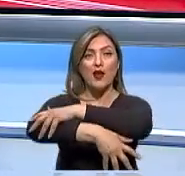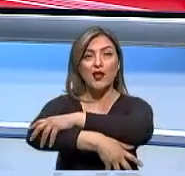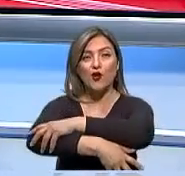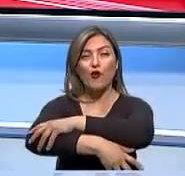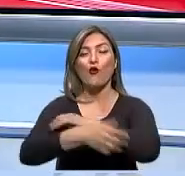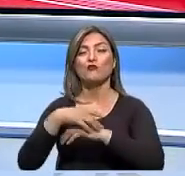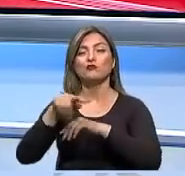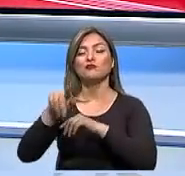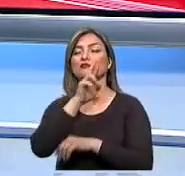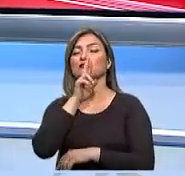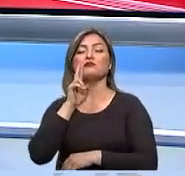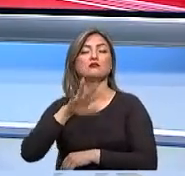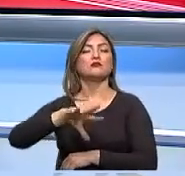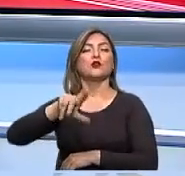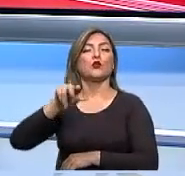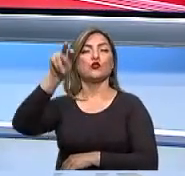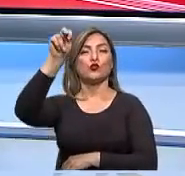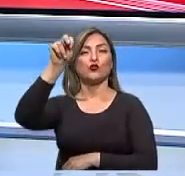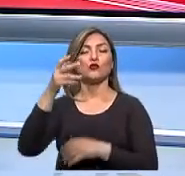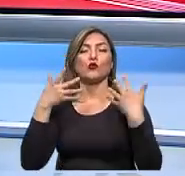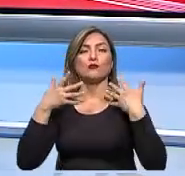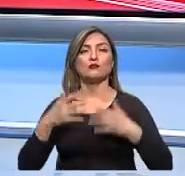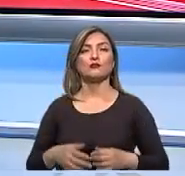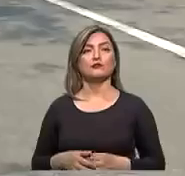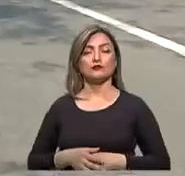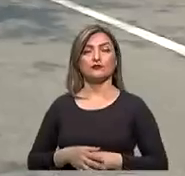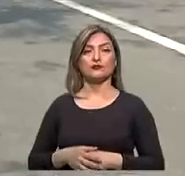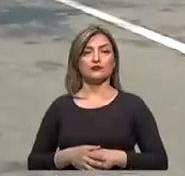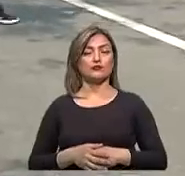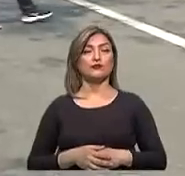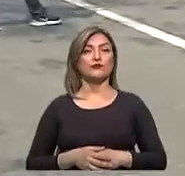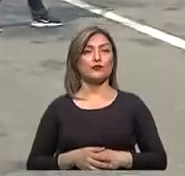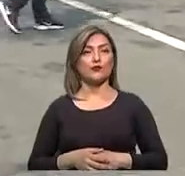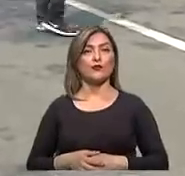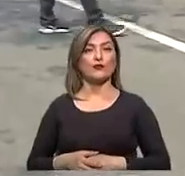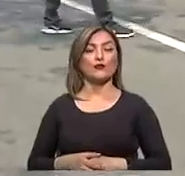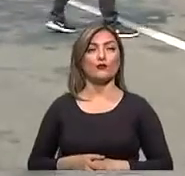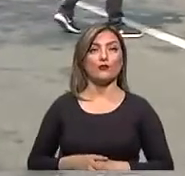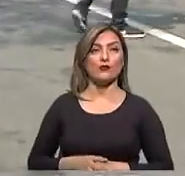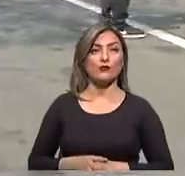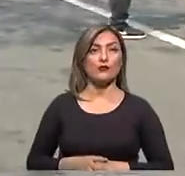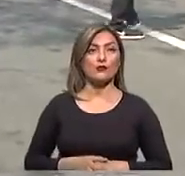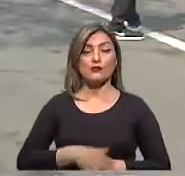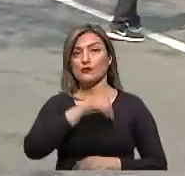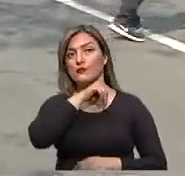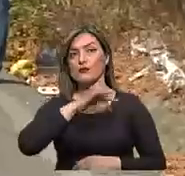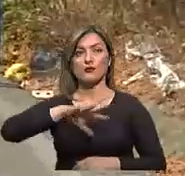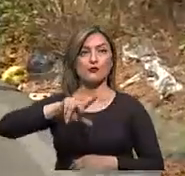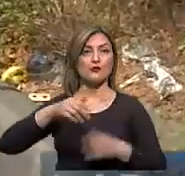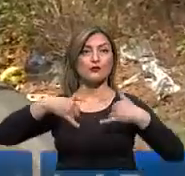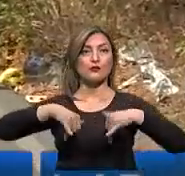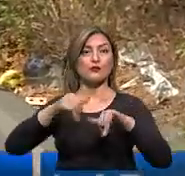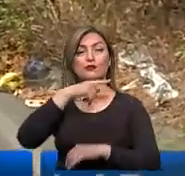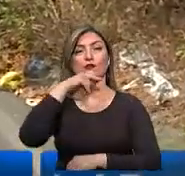robo a comensales en un restaurante en el norte de la ciudad. La delincuencia no tuvo descanso este feriado.